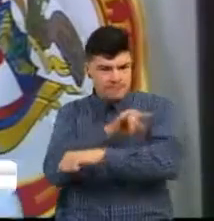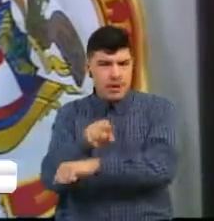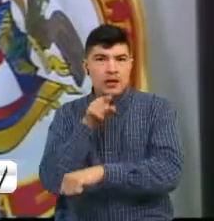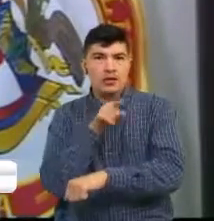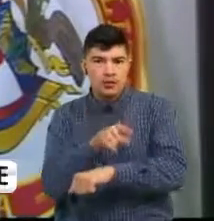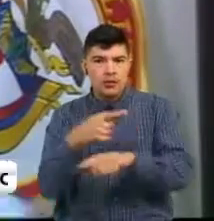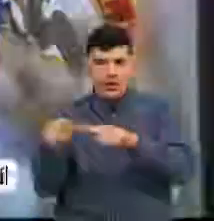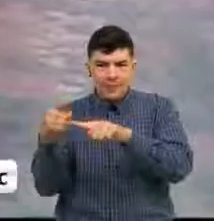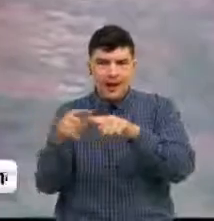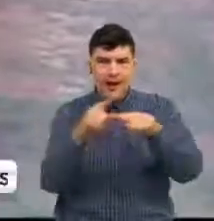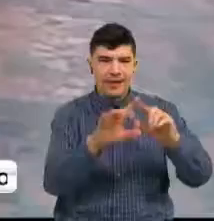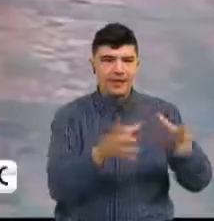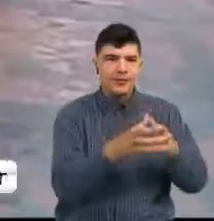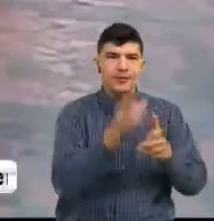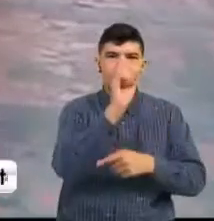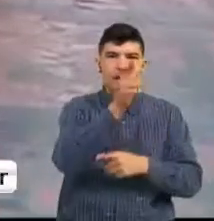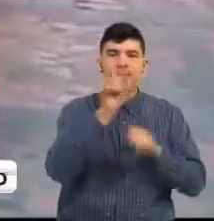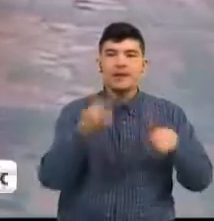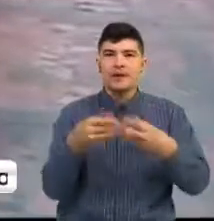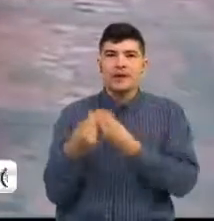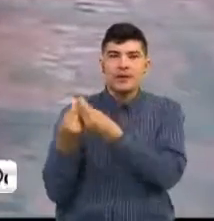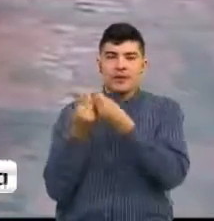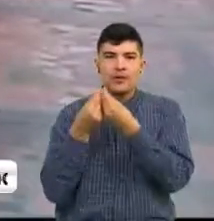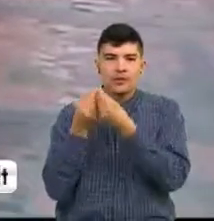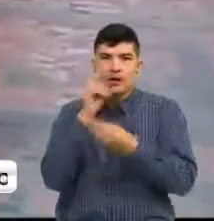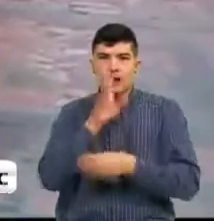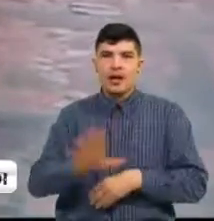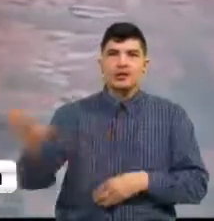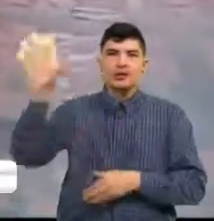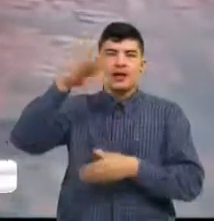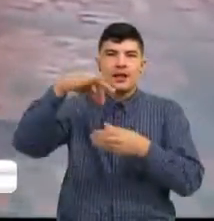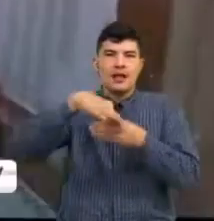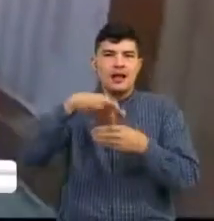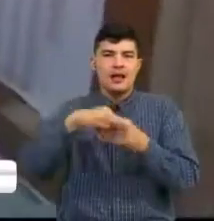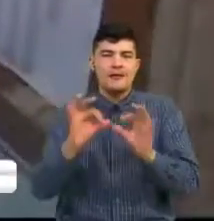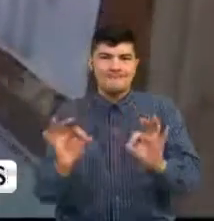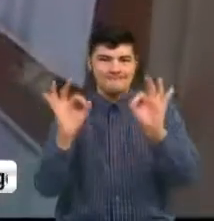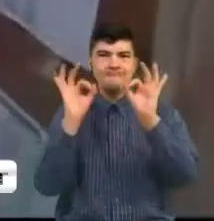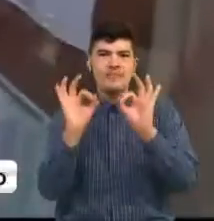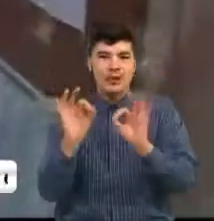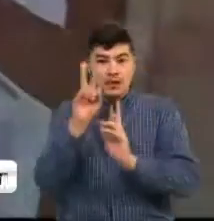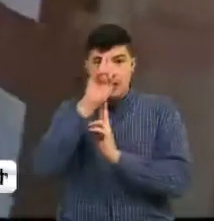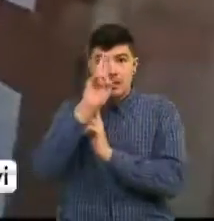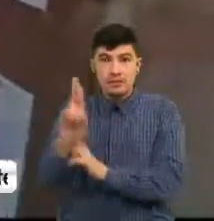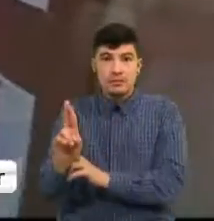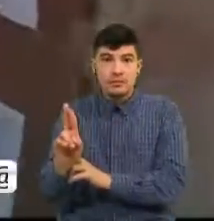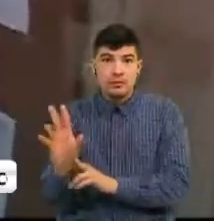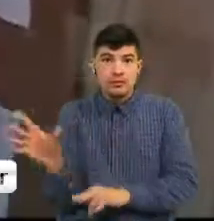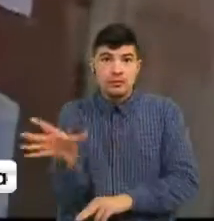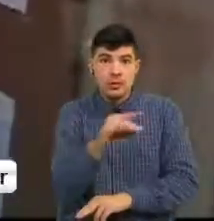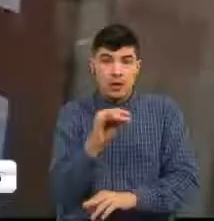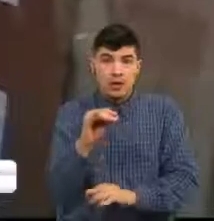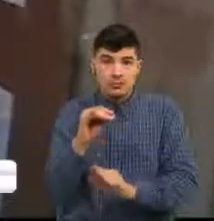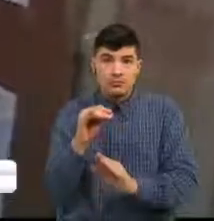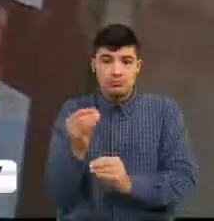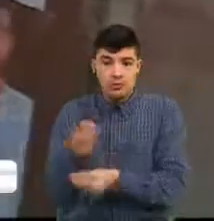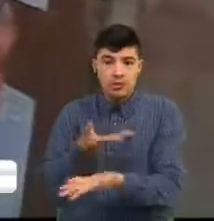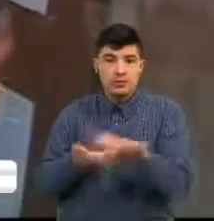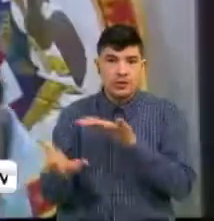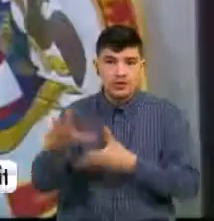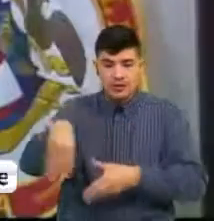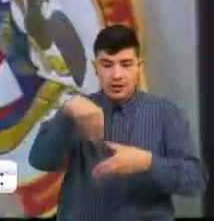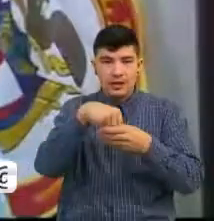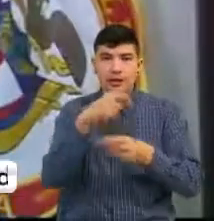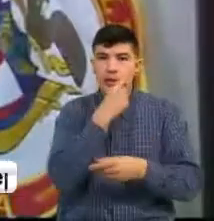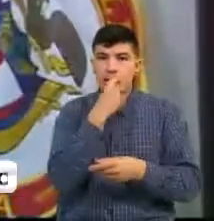de cada partido y del mismo Consejo Nacional Electoral para garantizar que se respeten todas las condiciones que establece el